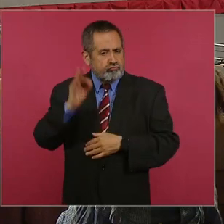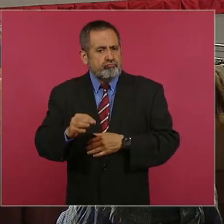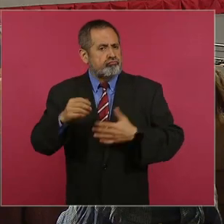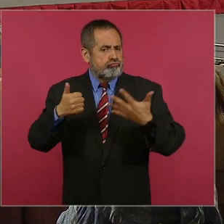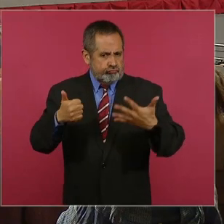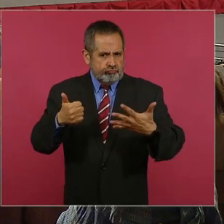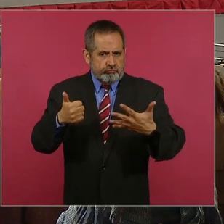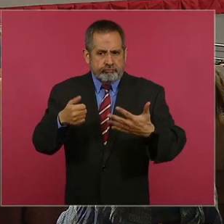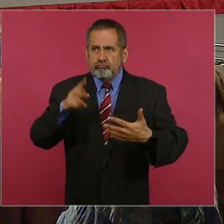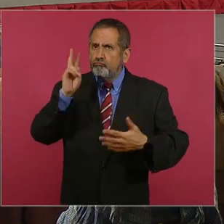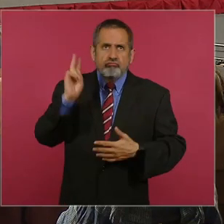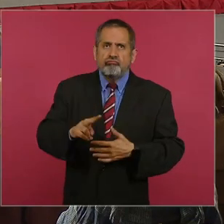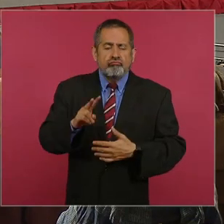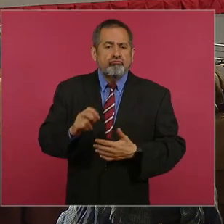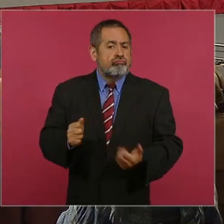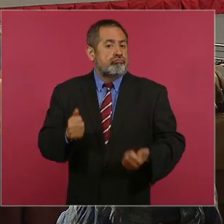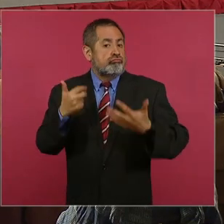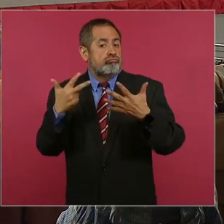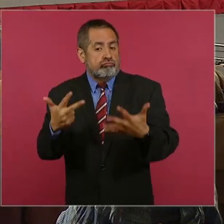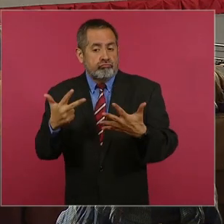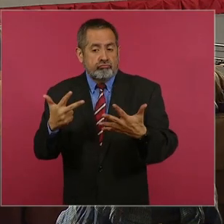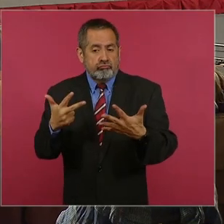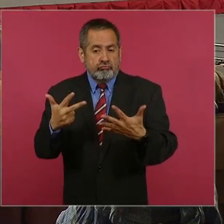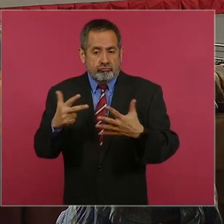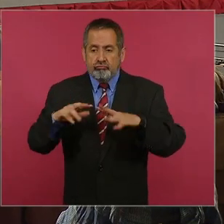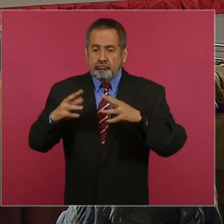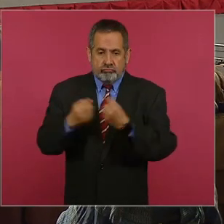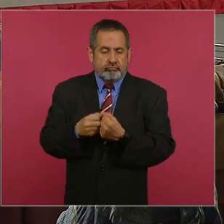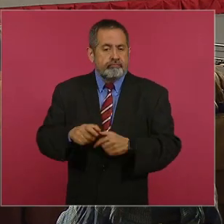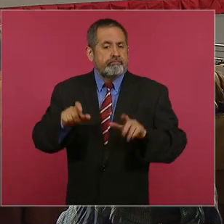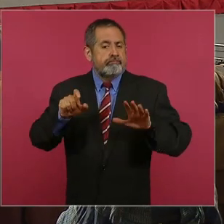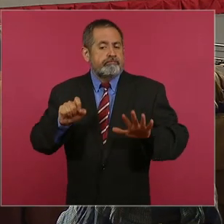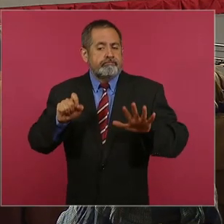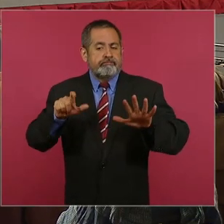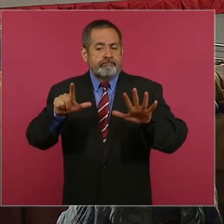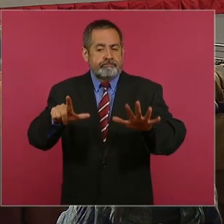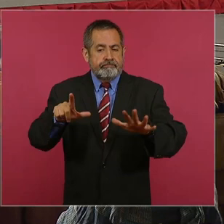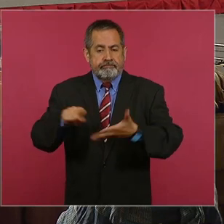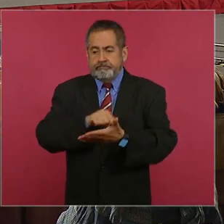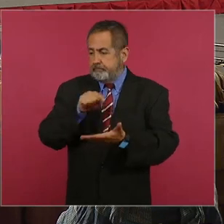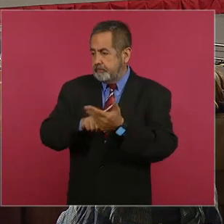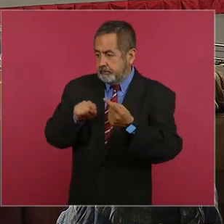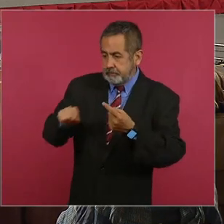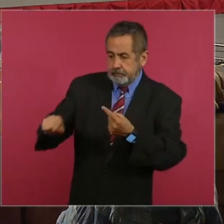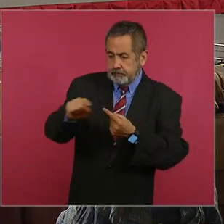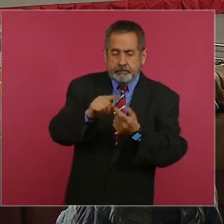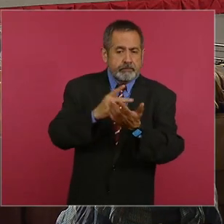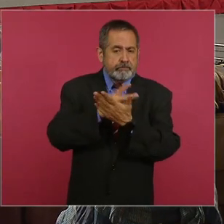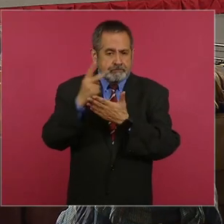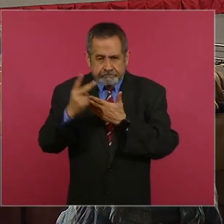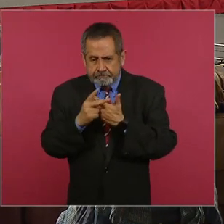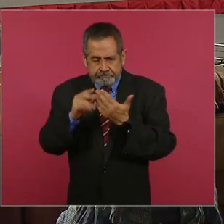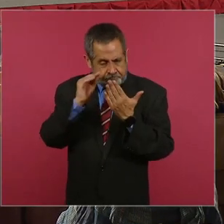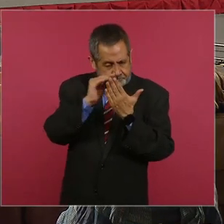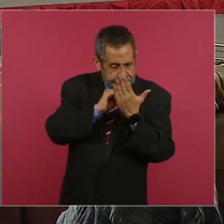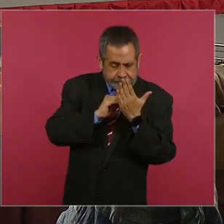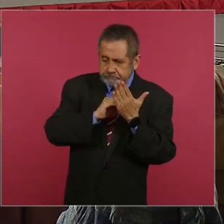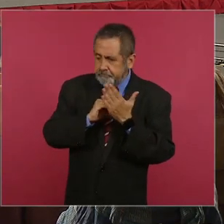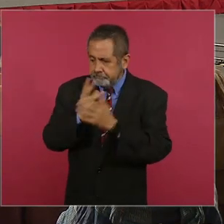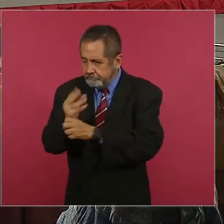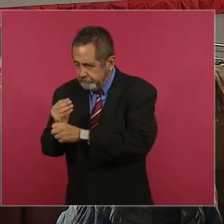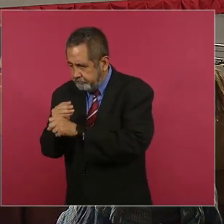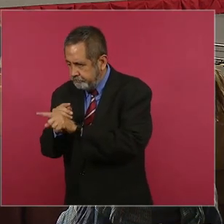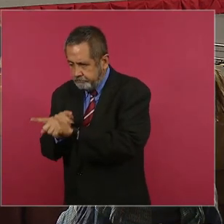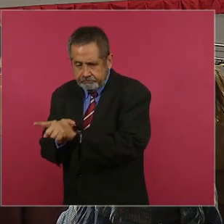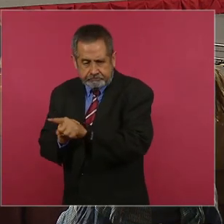van a ser ocho. Tenemos 27 zonas en el programa de mejoramiento de zonas arqueológicas